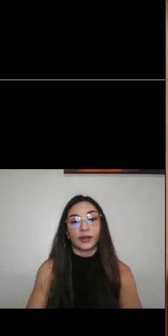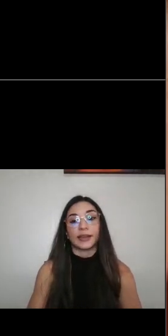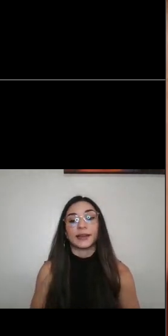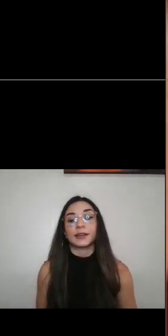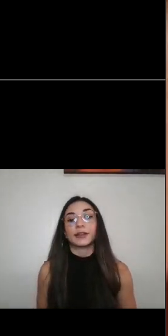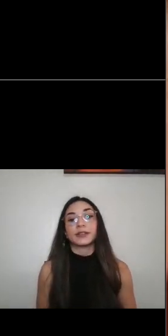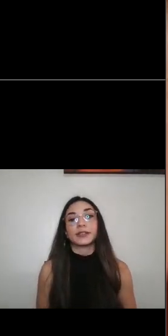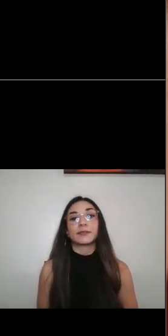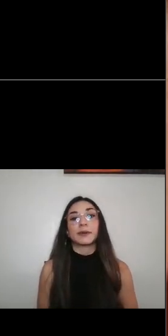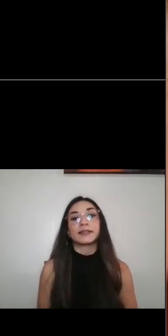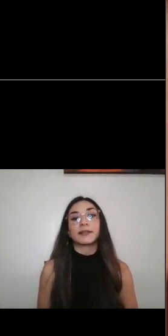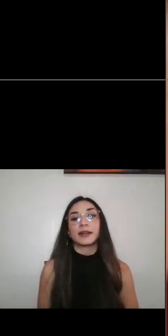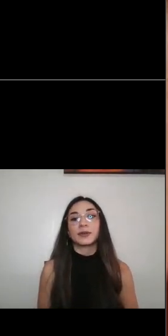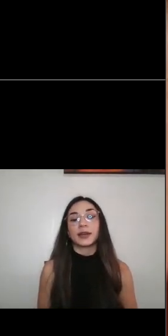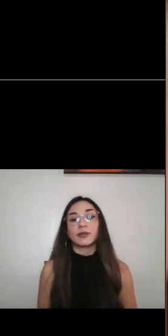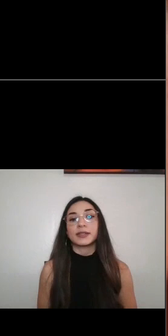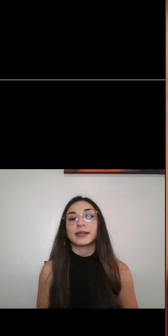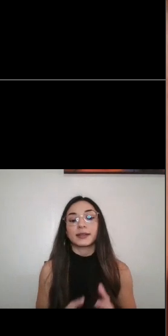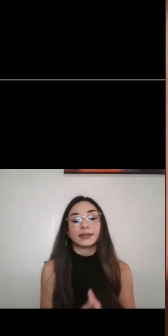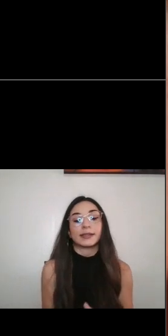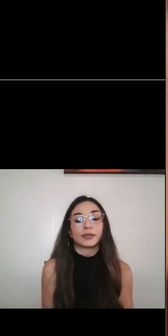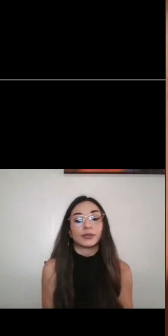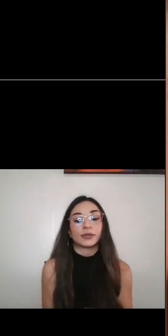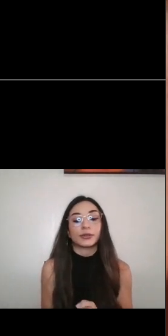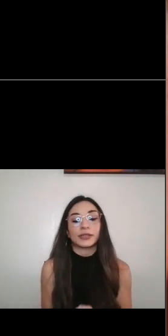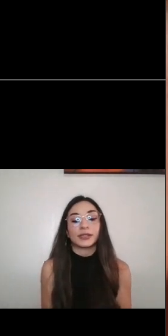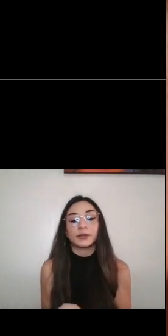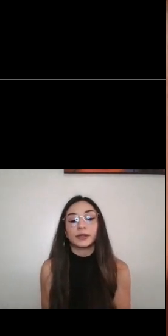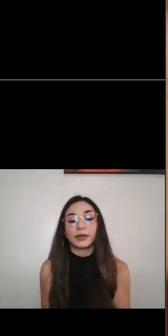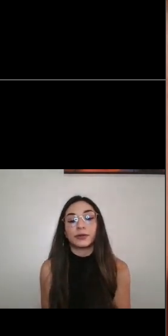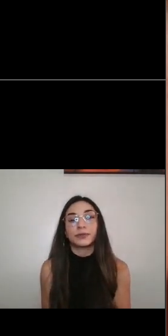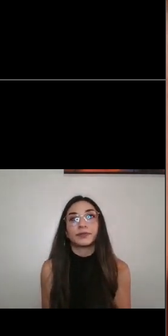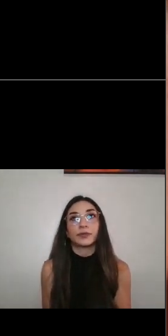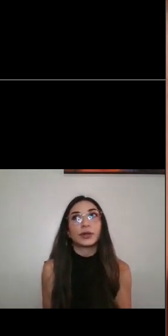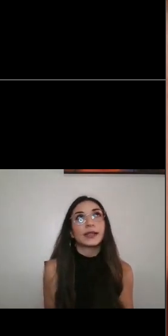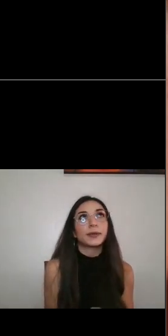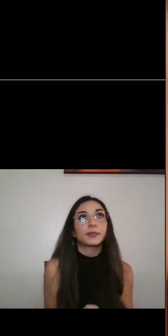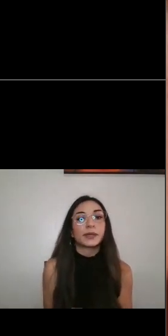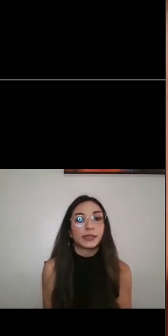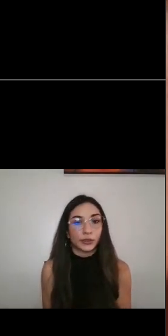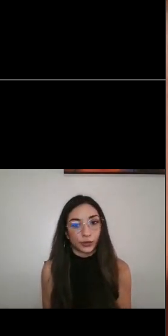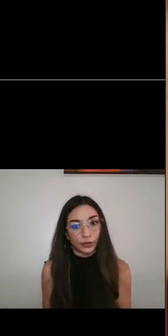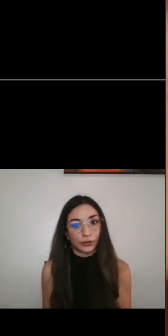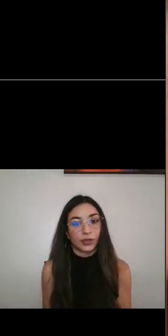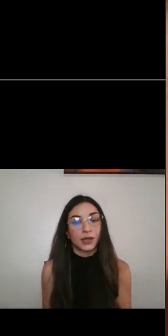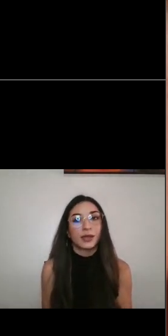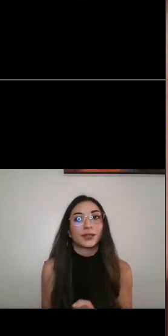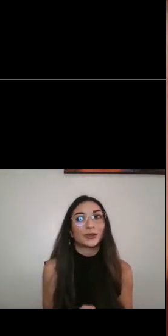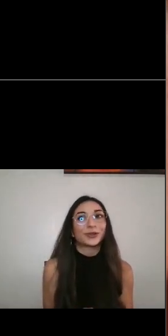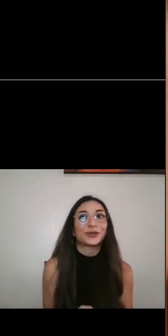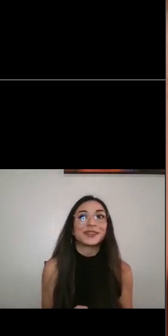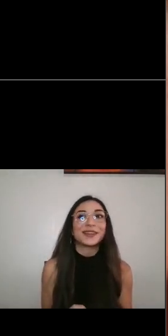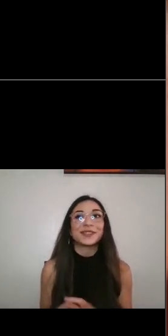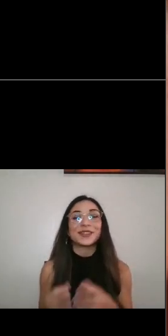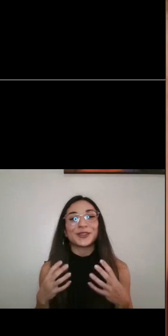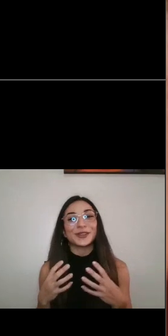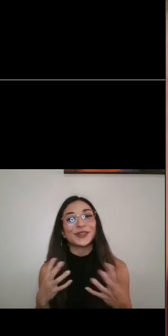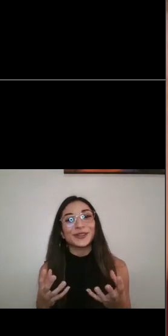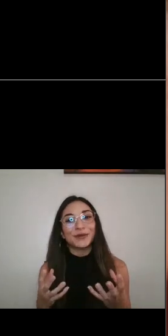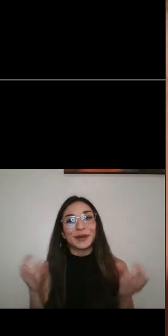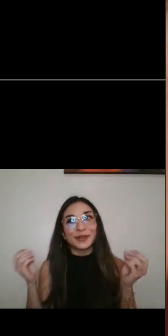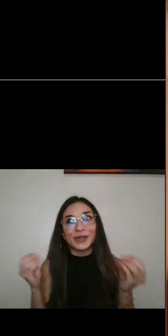Ok, entonces vamos a hablar sobre algunas características. Nuestro sistema auditivo no es nada más percibir sonidos. Si nosotros pensamos que los